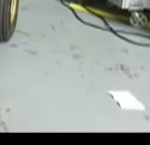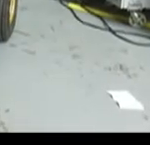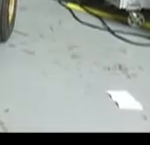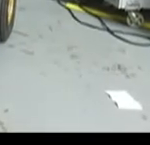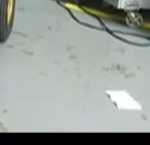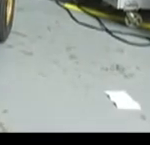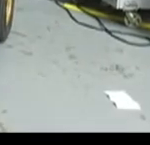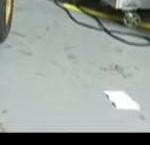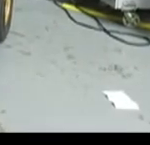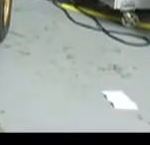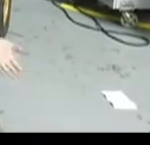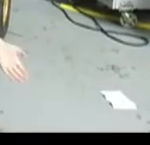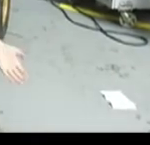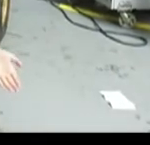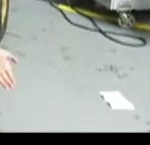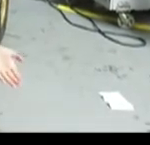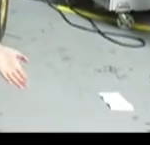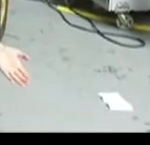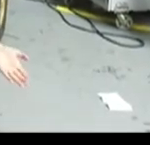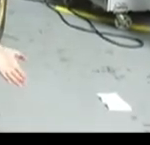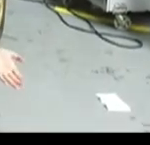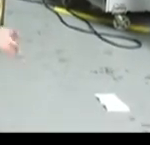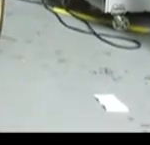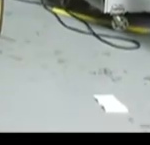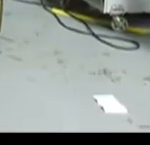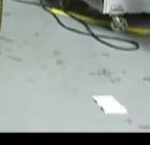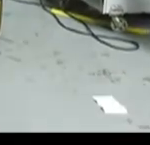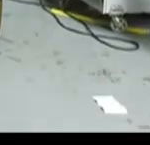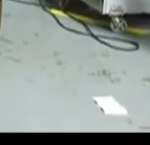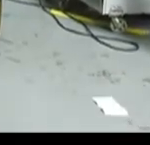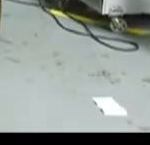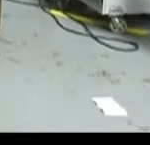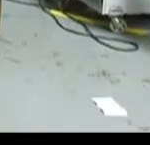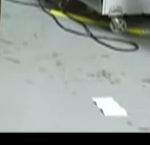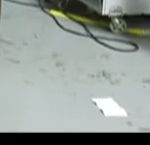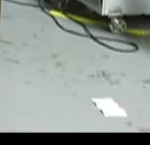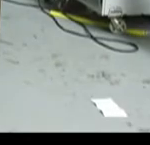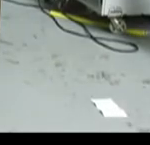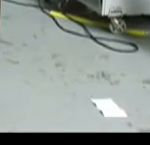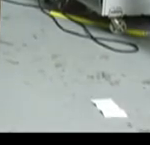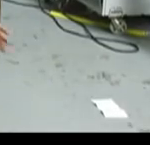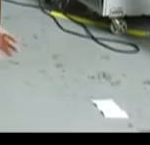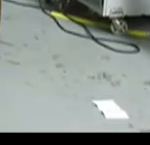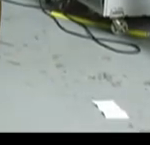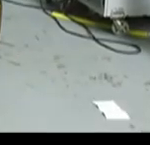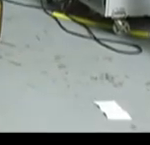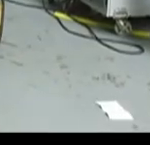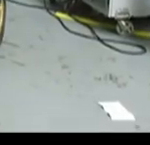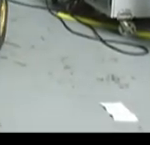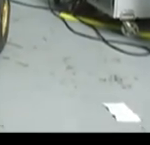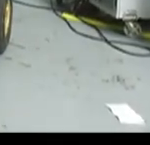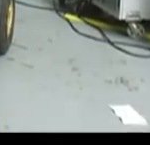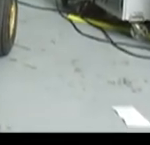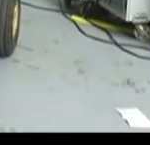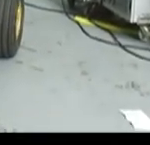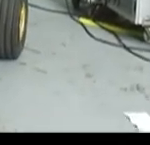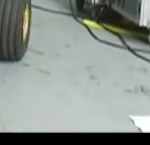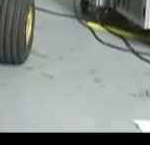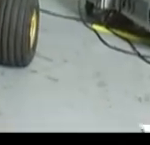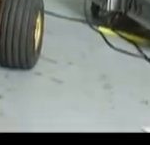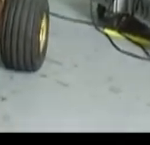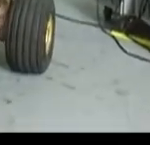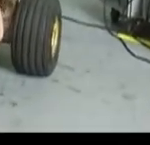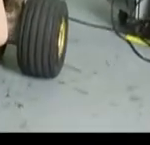planes para el futuro y que nos digas un mensaje final para los jóvenes y toda la gente que te está viendo en México y en toda Latinoamérica. Pues gracias